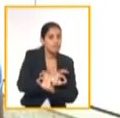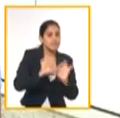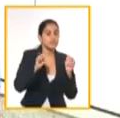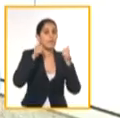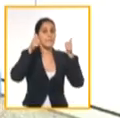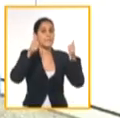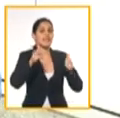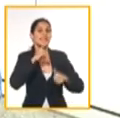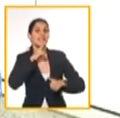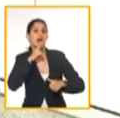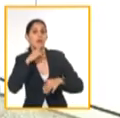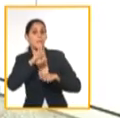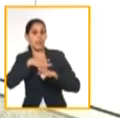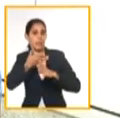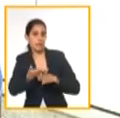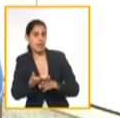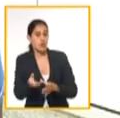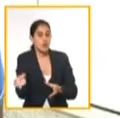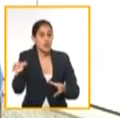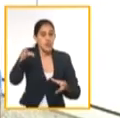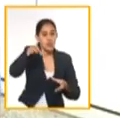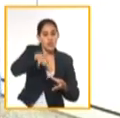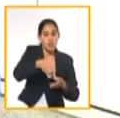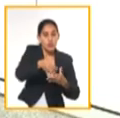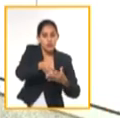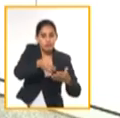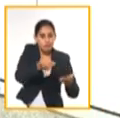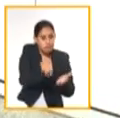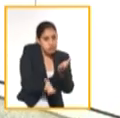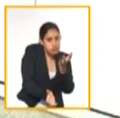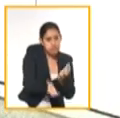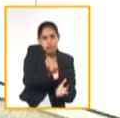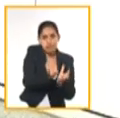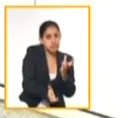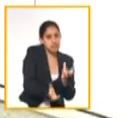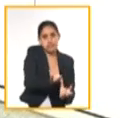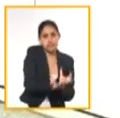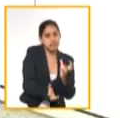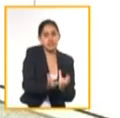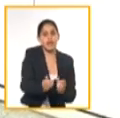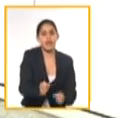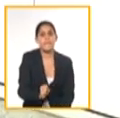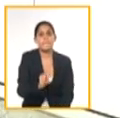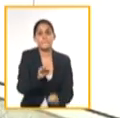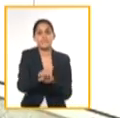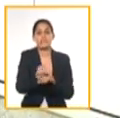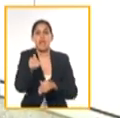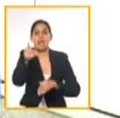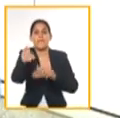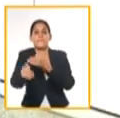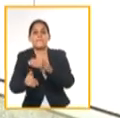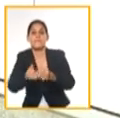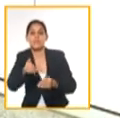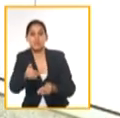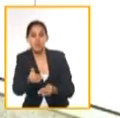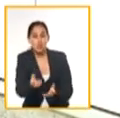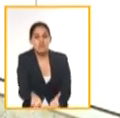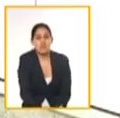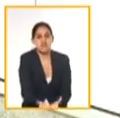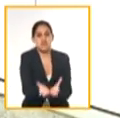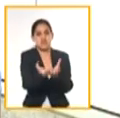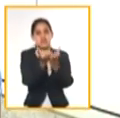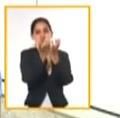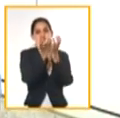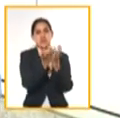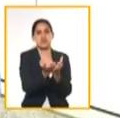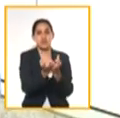poder alimentar la caldera y una vez alimentada, bueno, comenzar con el proceso de encendido y producir vapor para una